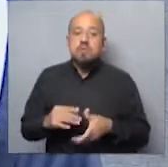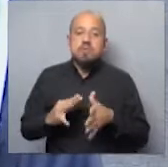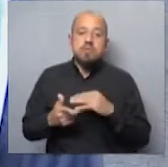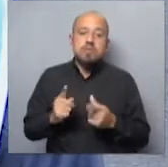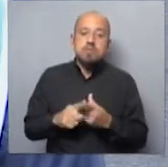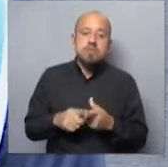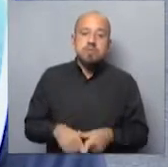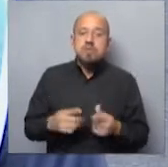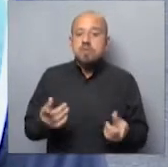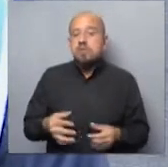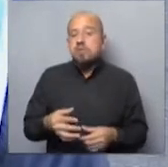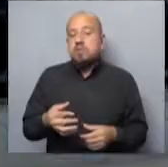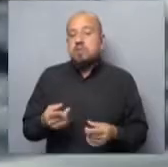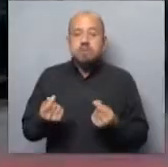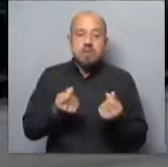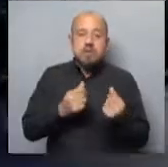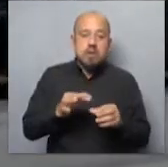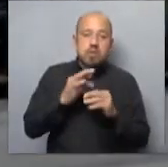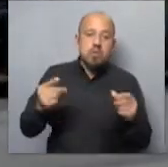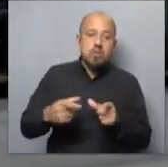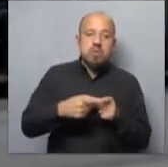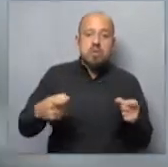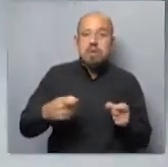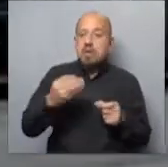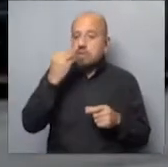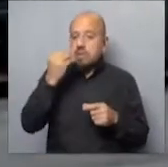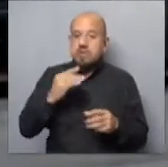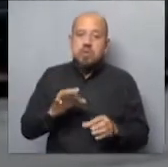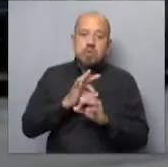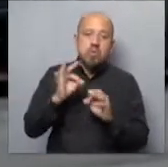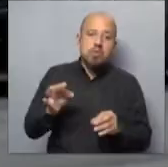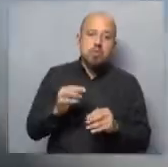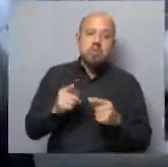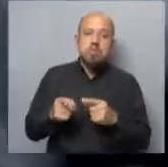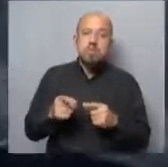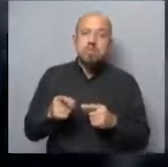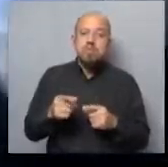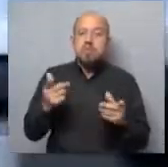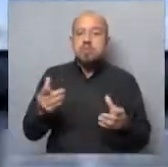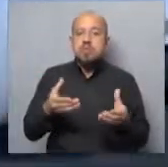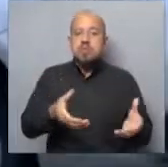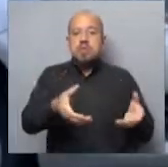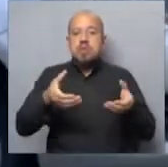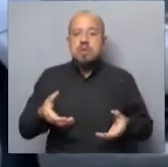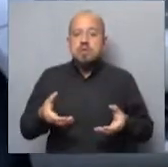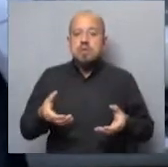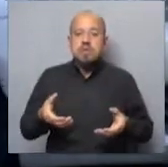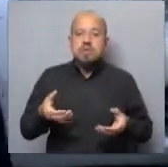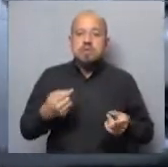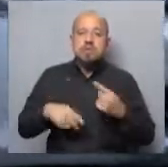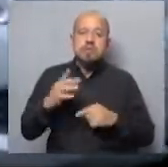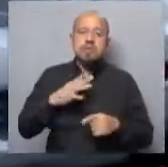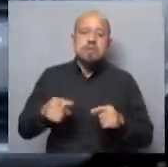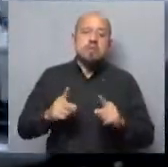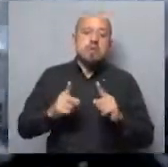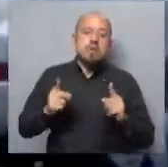ser monetario, puede ser con un ticket de alimentación, puede ser con canastas, ¿tá? Pero algo